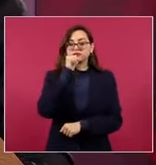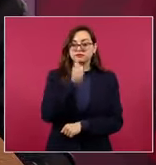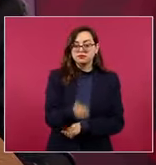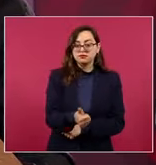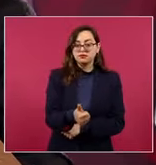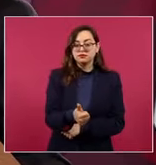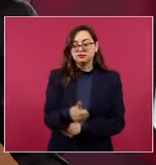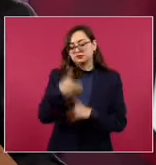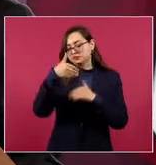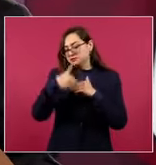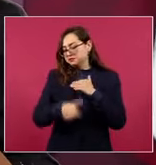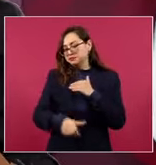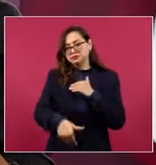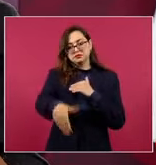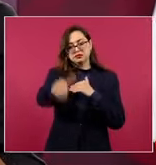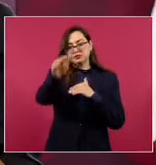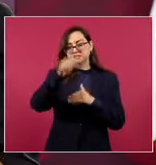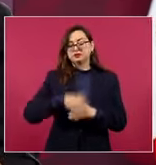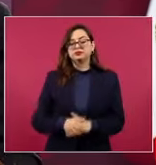Y les puedo decir,